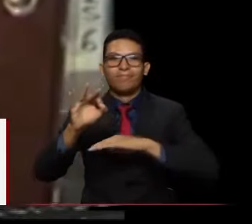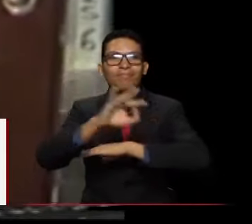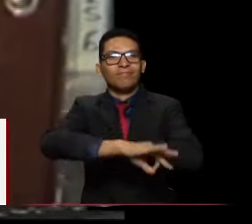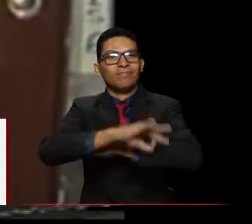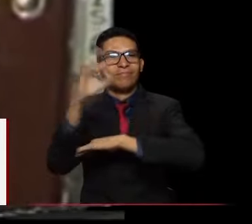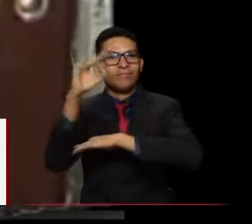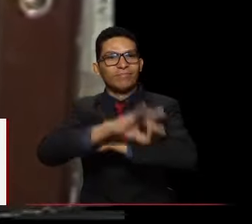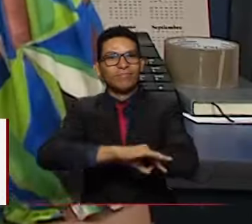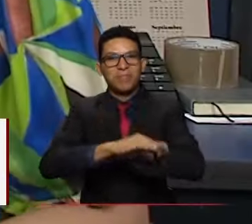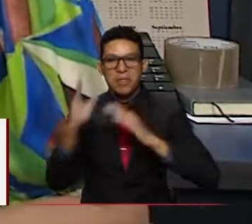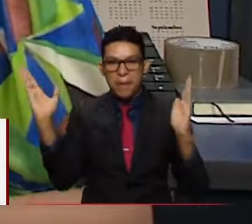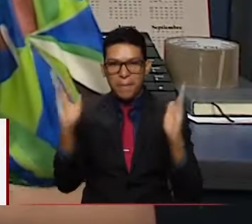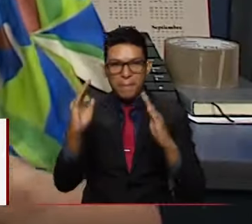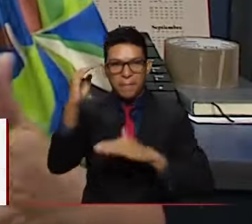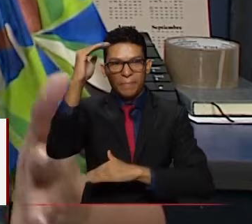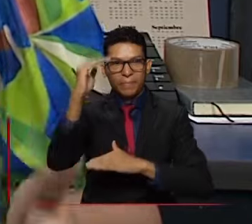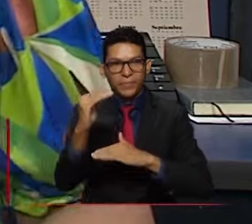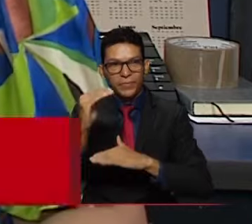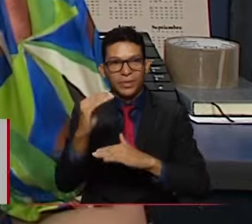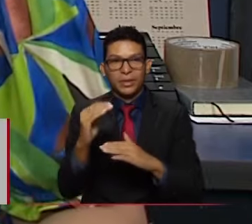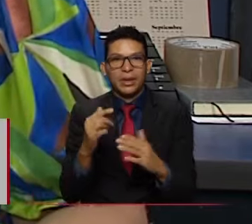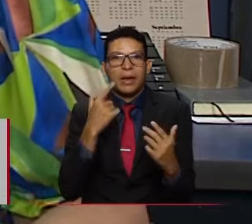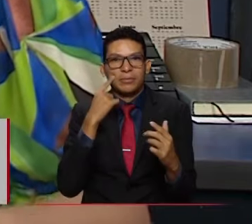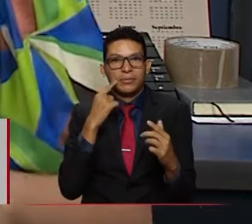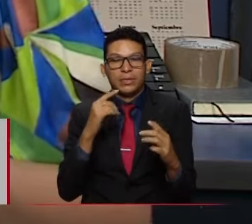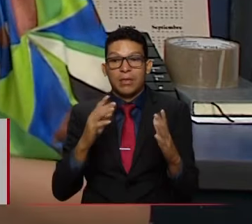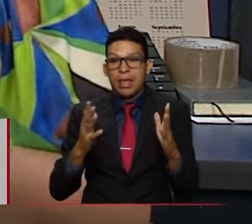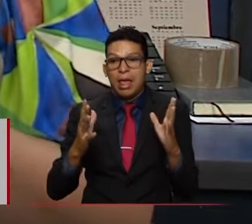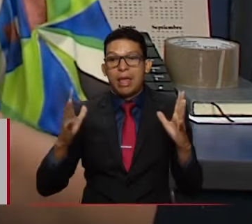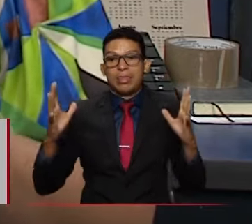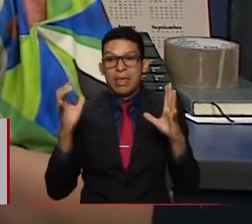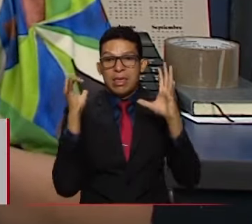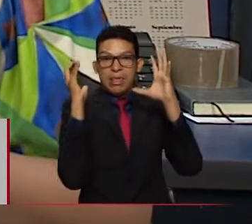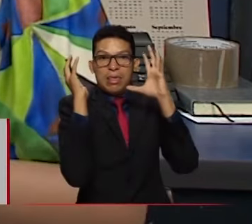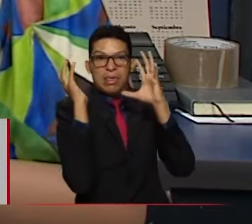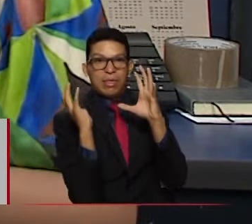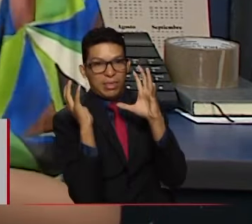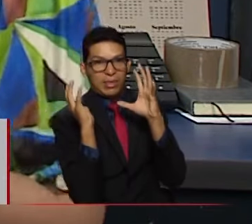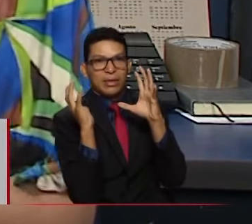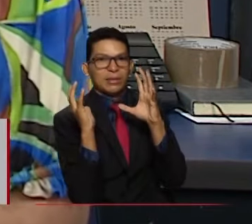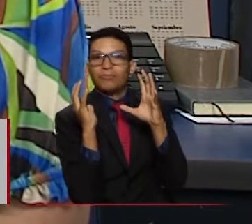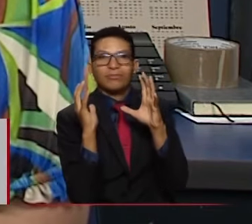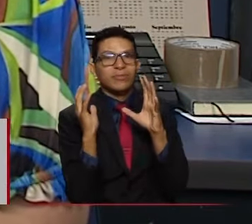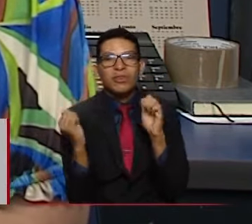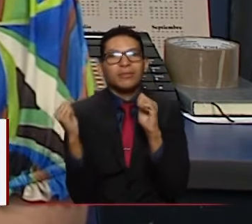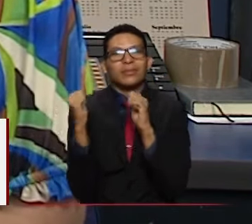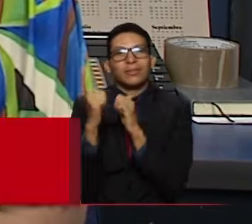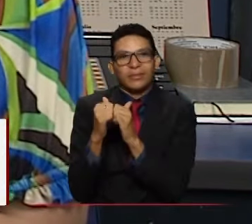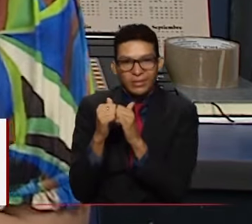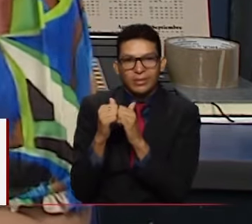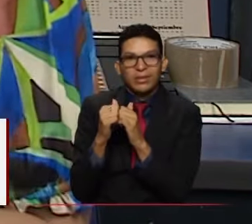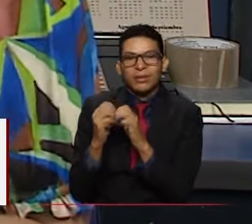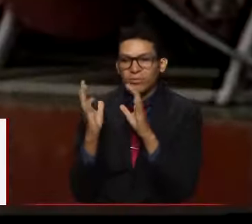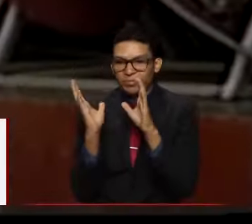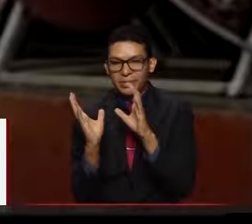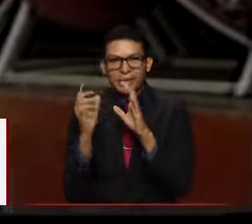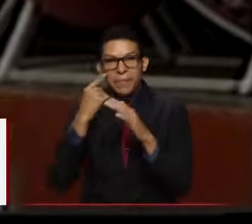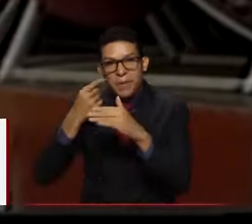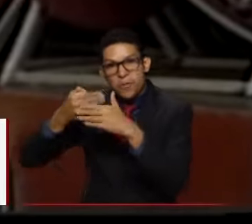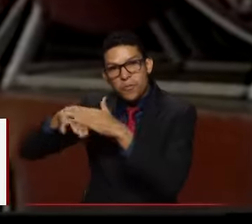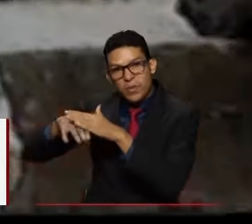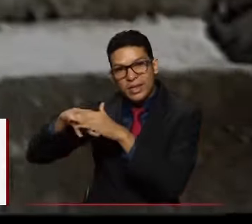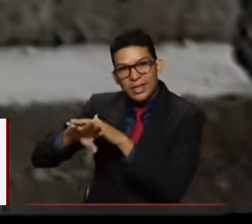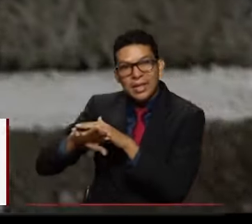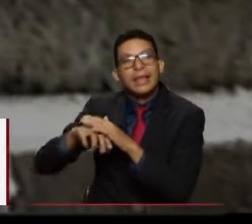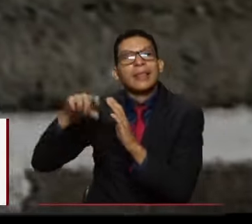3/4. En esa época las caseteras eran grandísimas, o sea, la cámara no iba sola, sino que iba acompañada de una casetera, por eso tenían